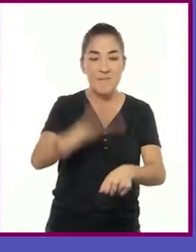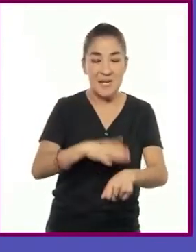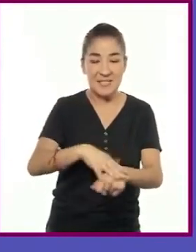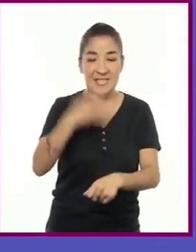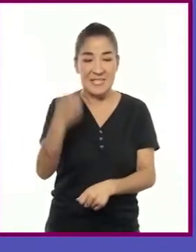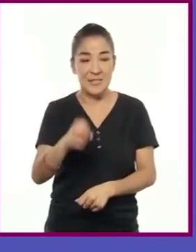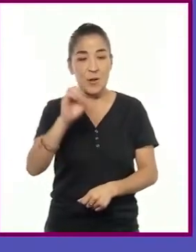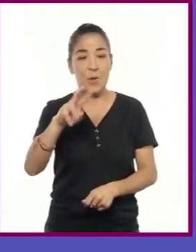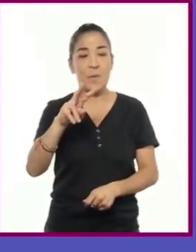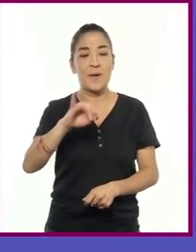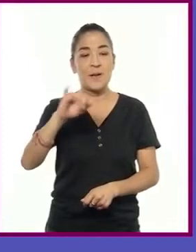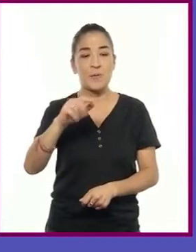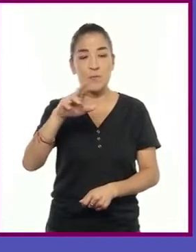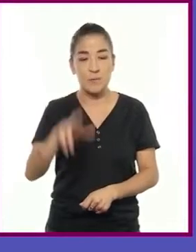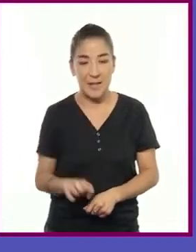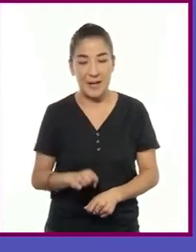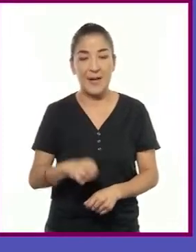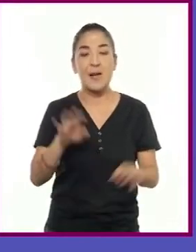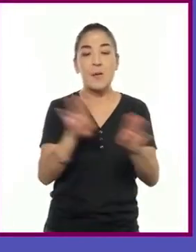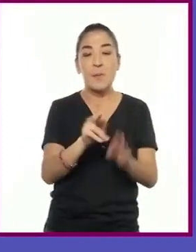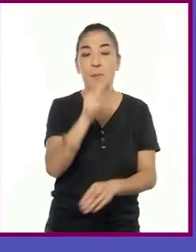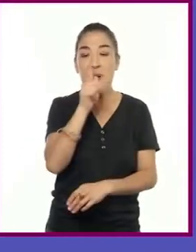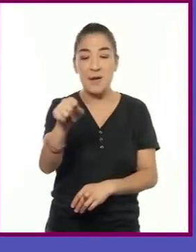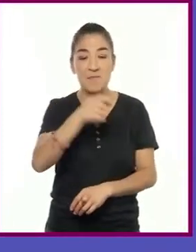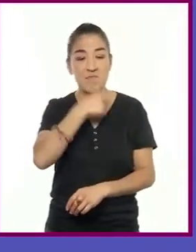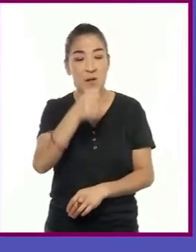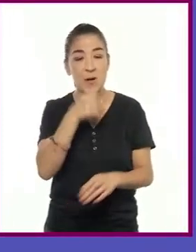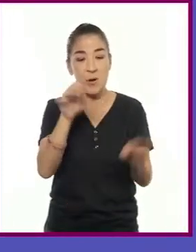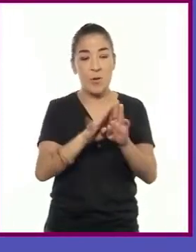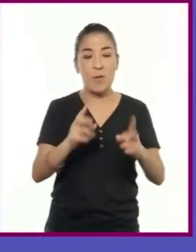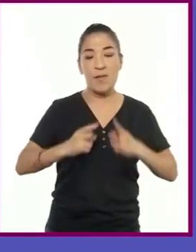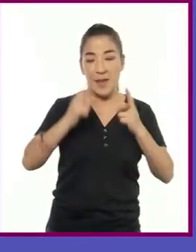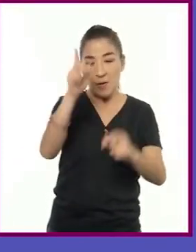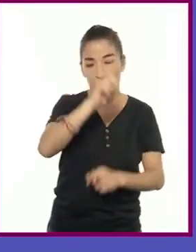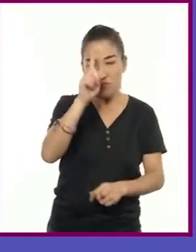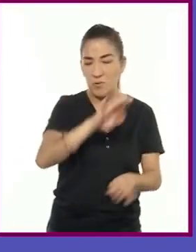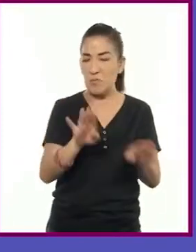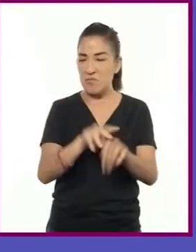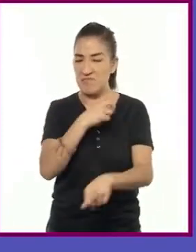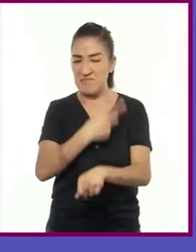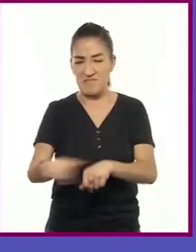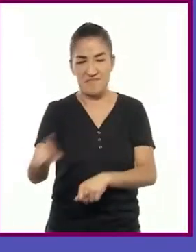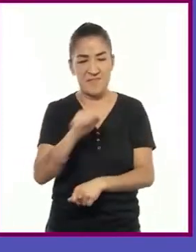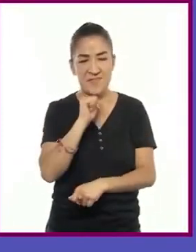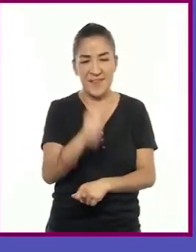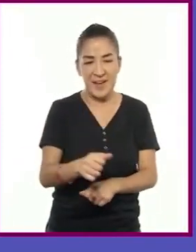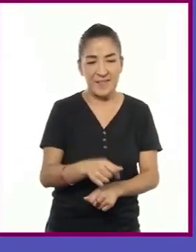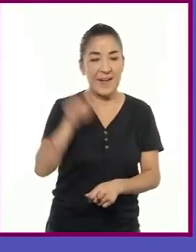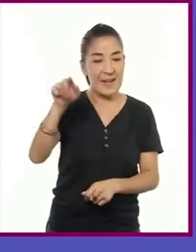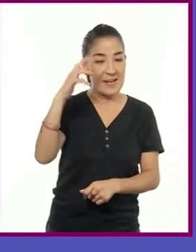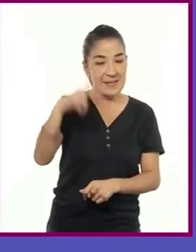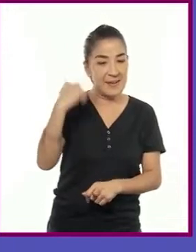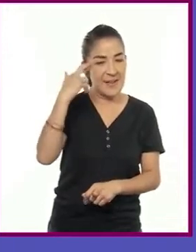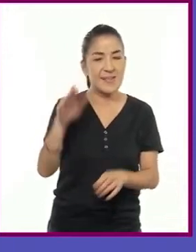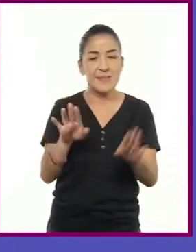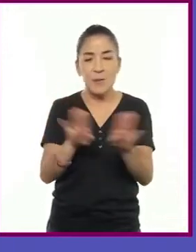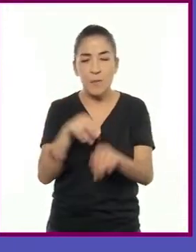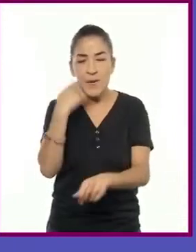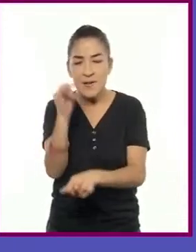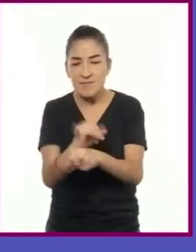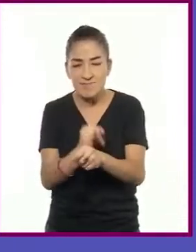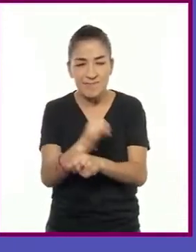a las palabras de un viejo, que el admitir su consejo no ha dañado vez ninguna. Los reyes han de querer averiguar este caso y